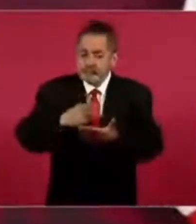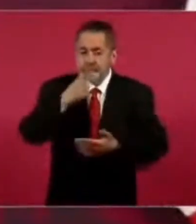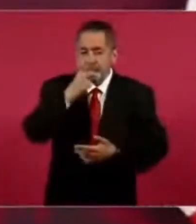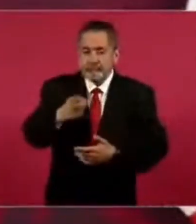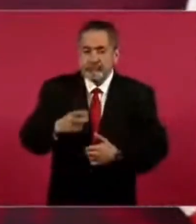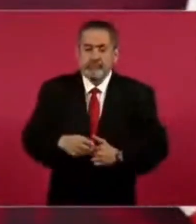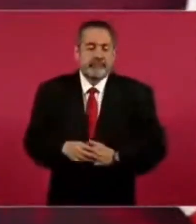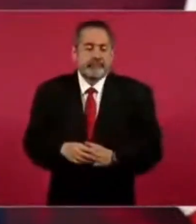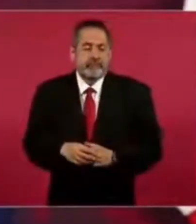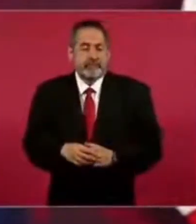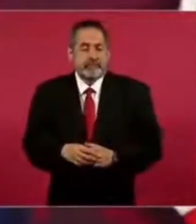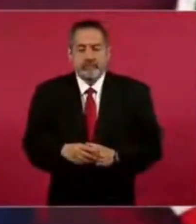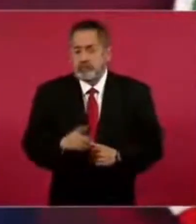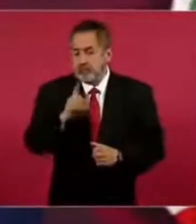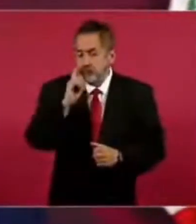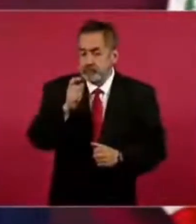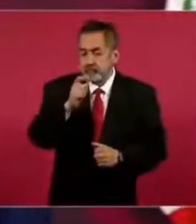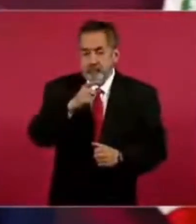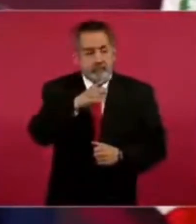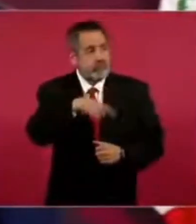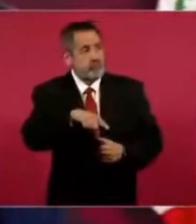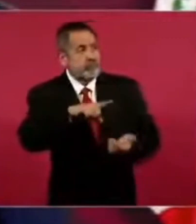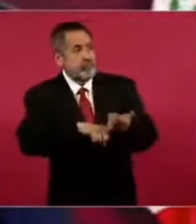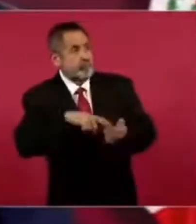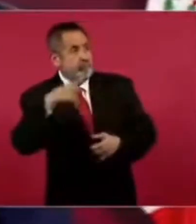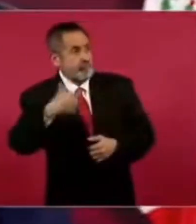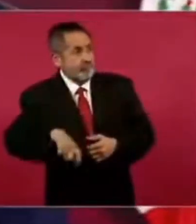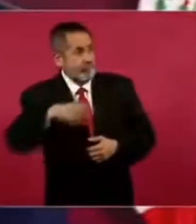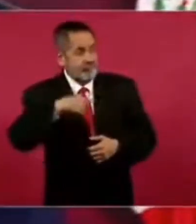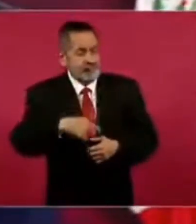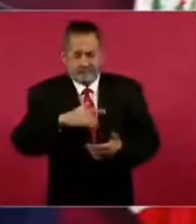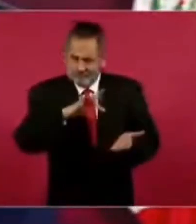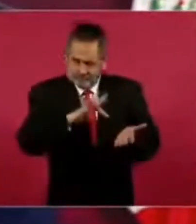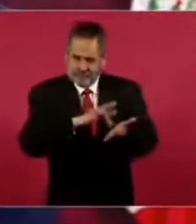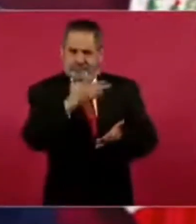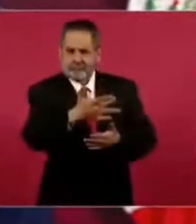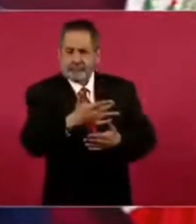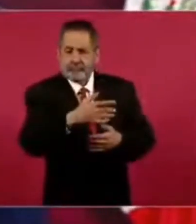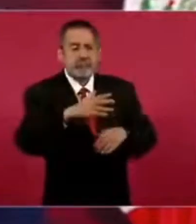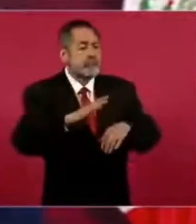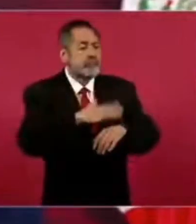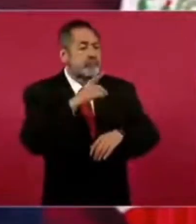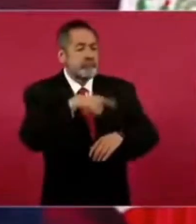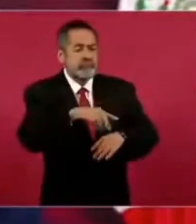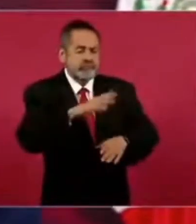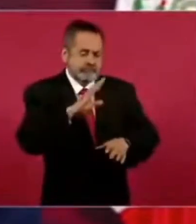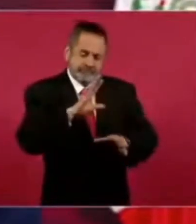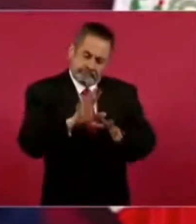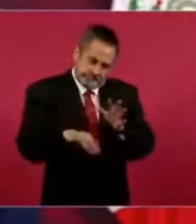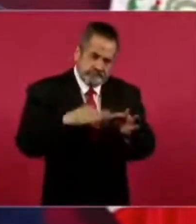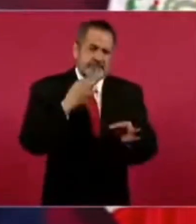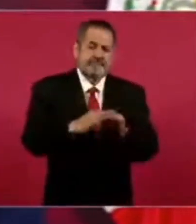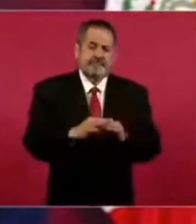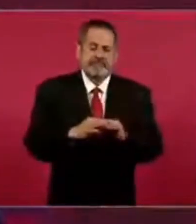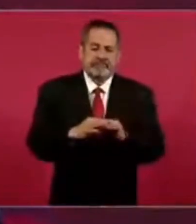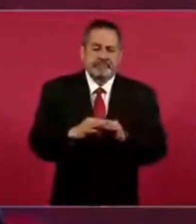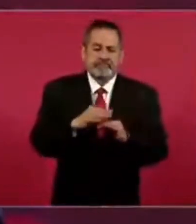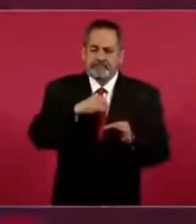le tenemos que agradecer a los grandes contribuyentes porque están cumpliendo con su responsabilidad. Son